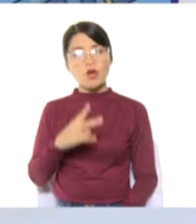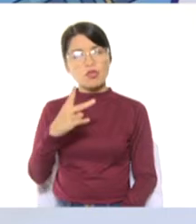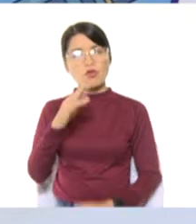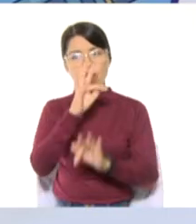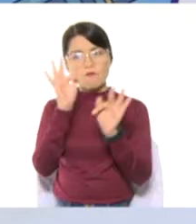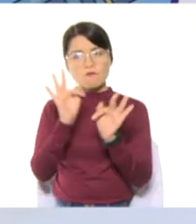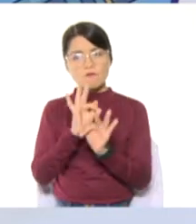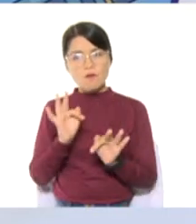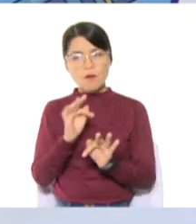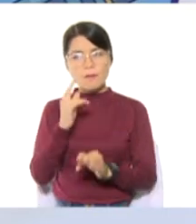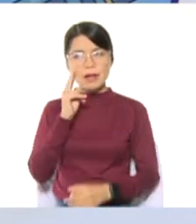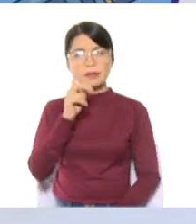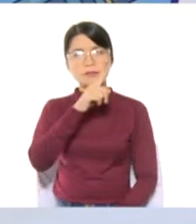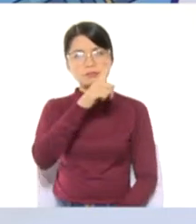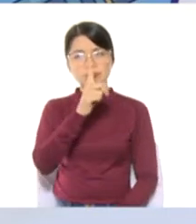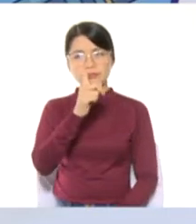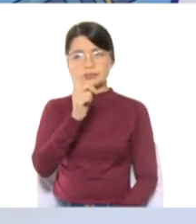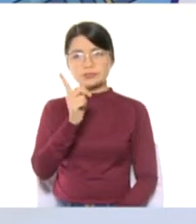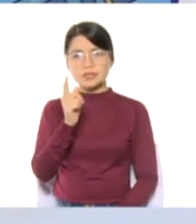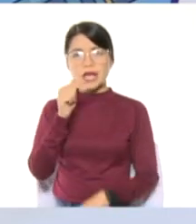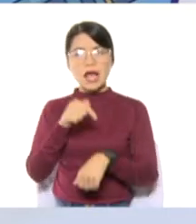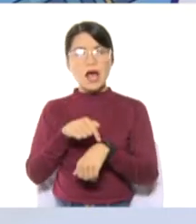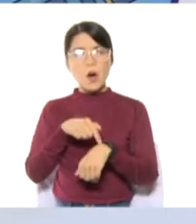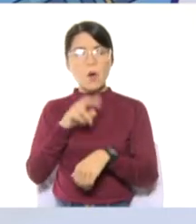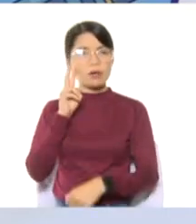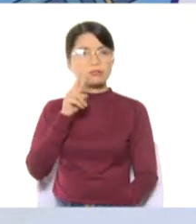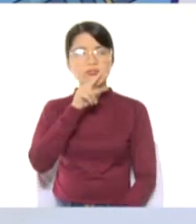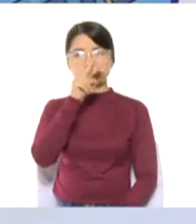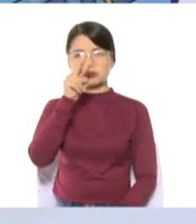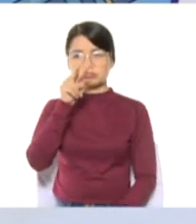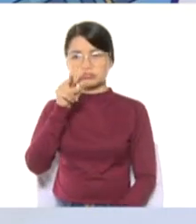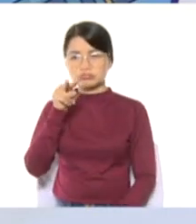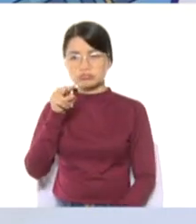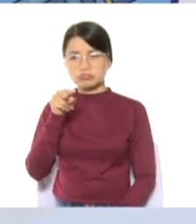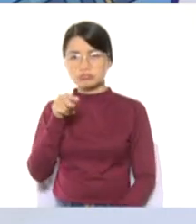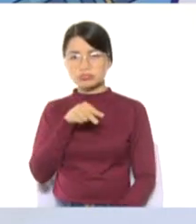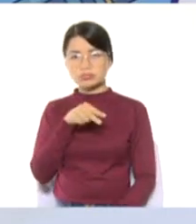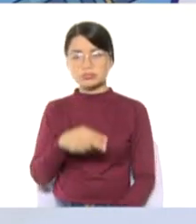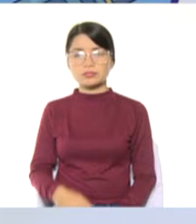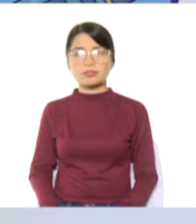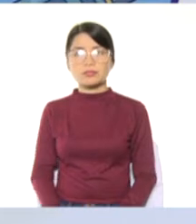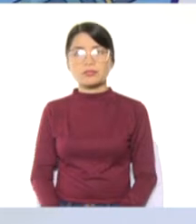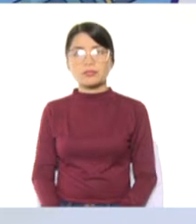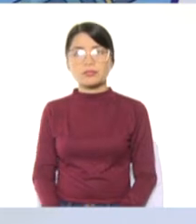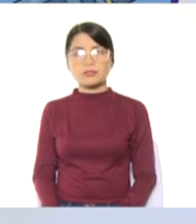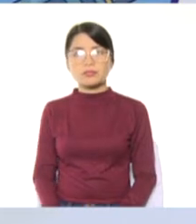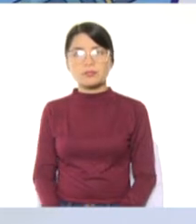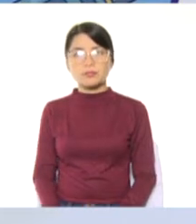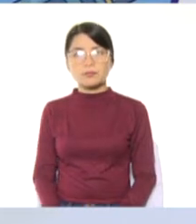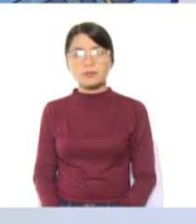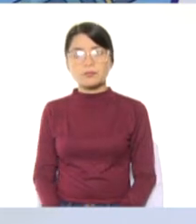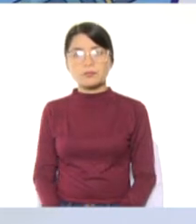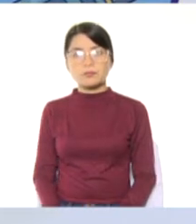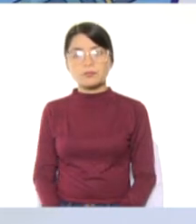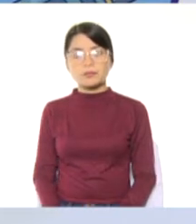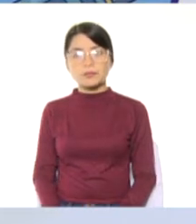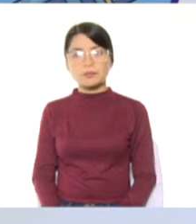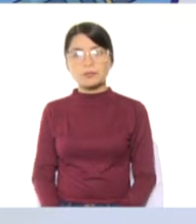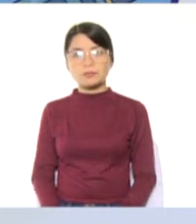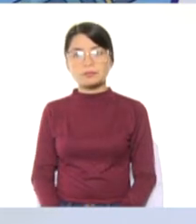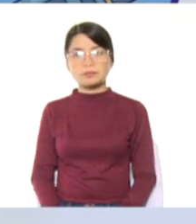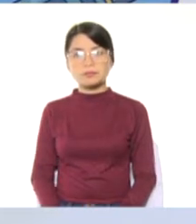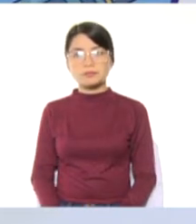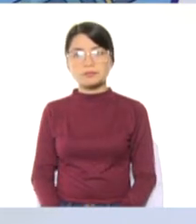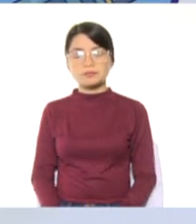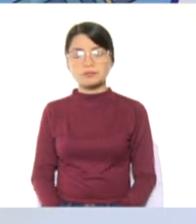la informal es más común, pero no se utiliza tanto para la parte de redacción, ¿ok? Siempre utilizamos la mayoría de las veces la parte